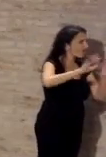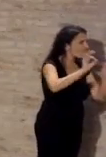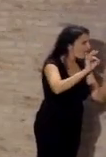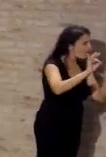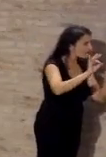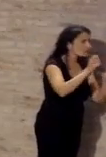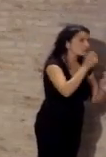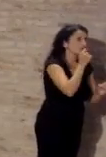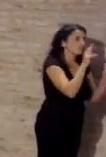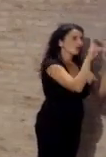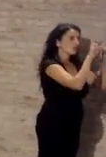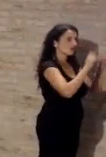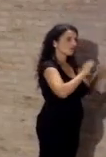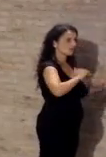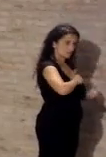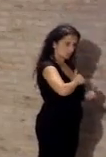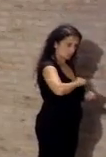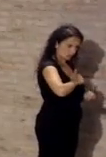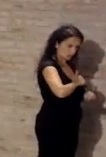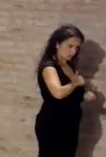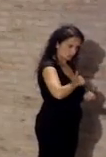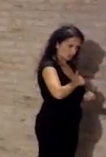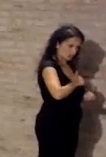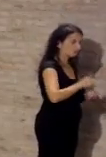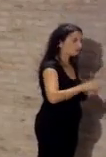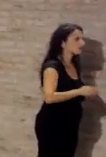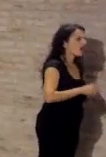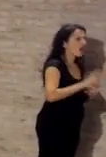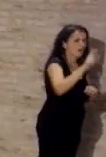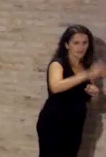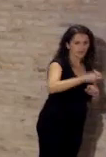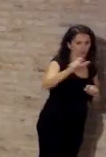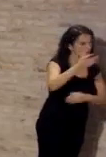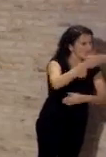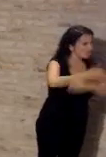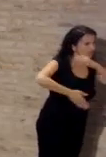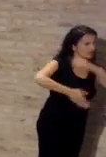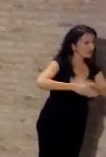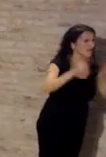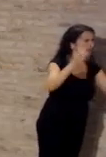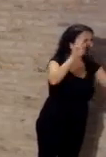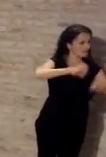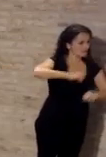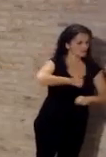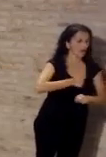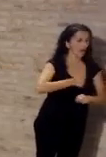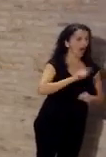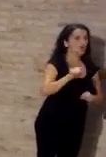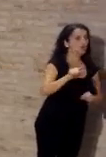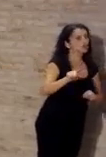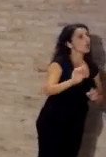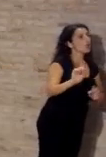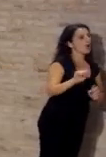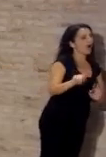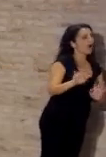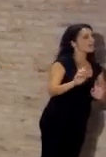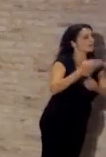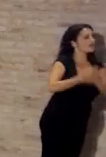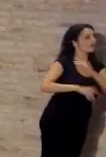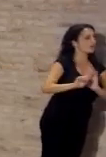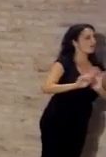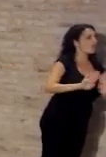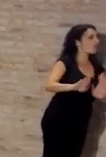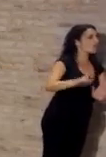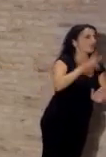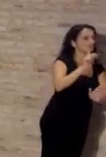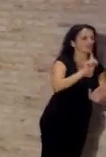ejemplo la sexualidad Cómo cuesta hablarle a las personas con discapacidad de sexualidad no de esto no hace falta que le hablemos esto para qué